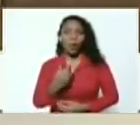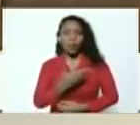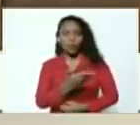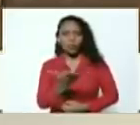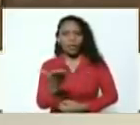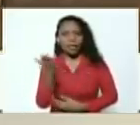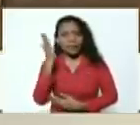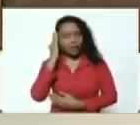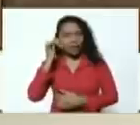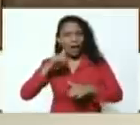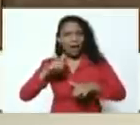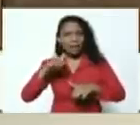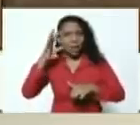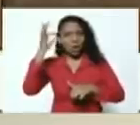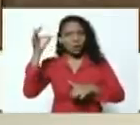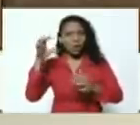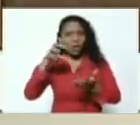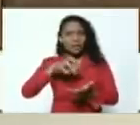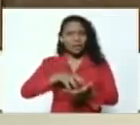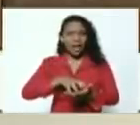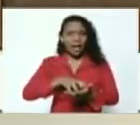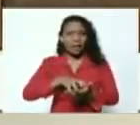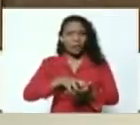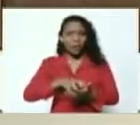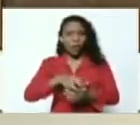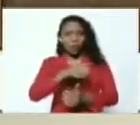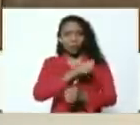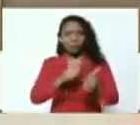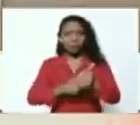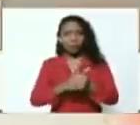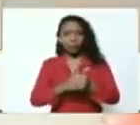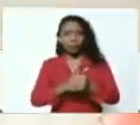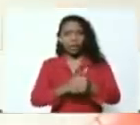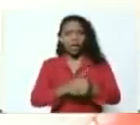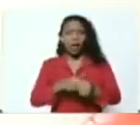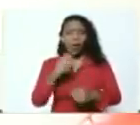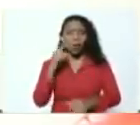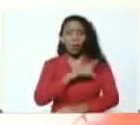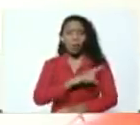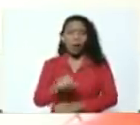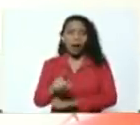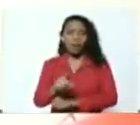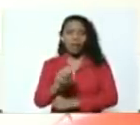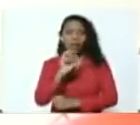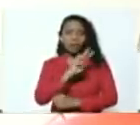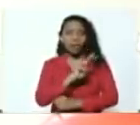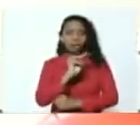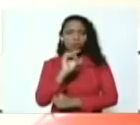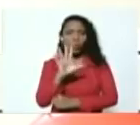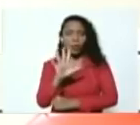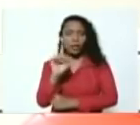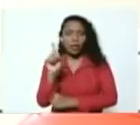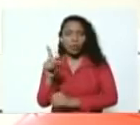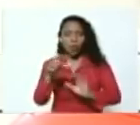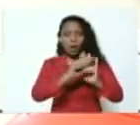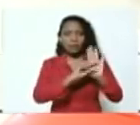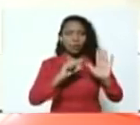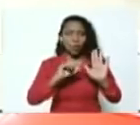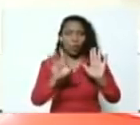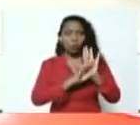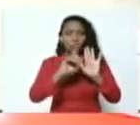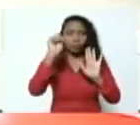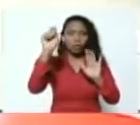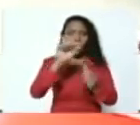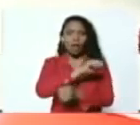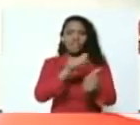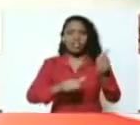Consejo de Estado presidido, como manda el artículo 251 de la Constitución, por la